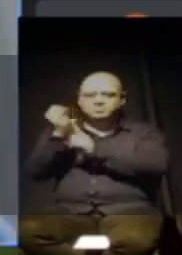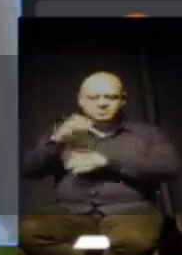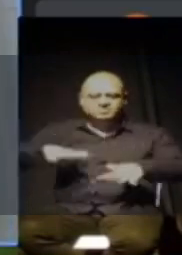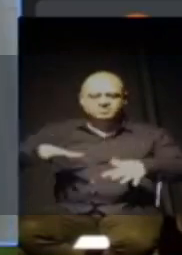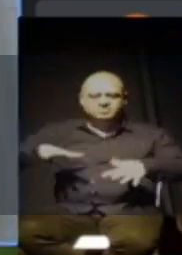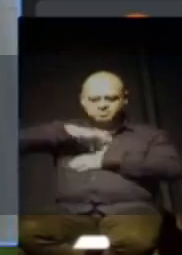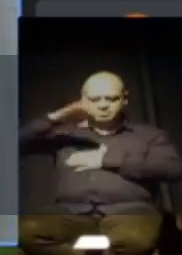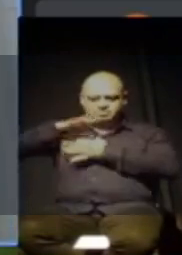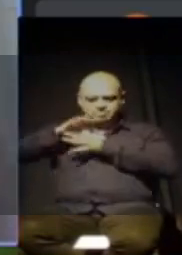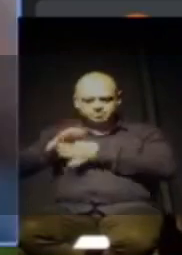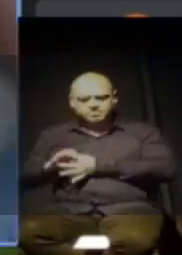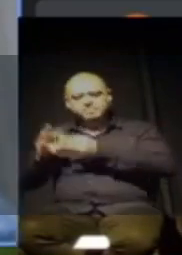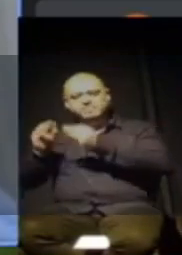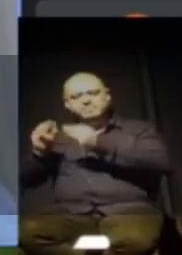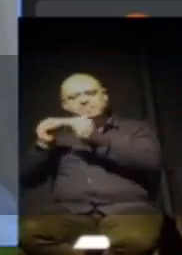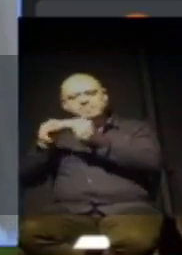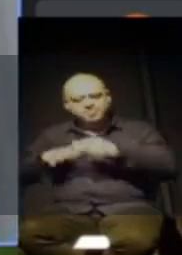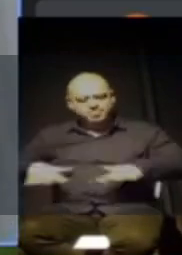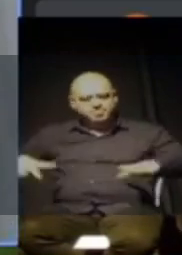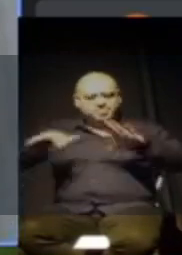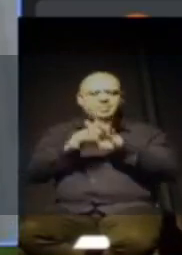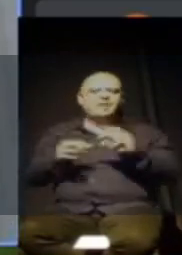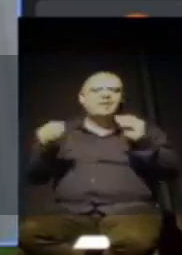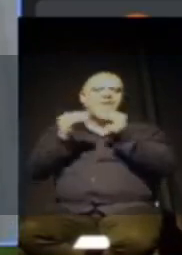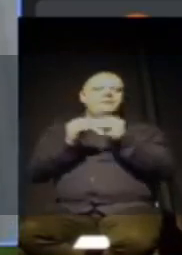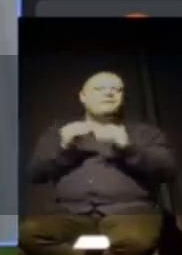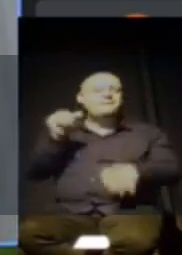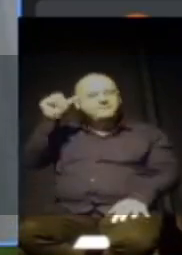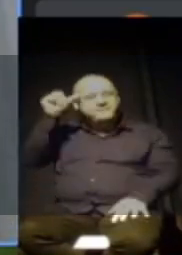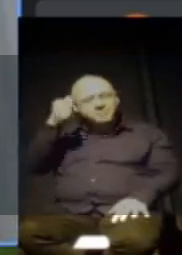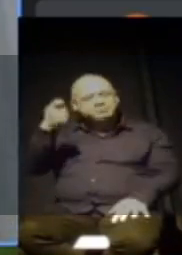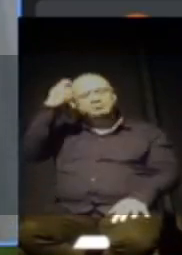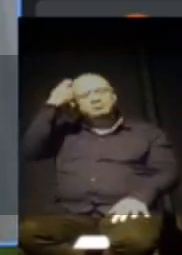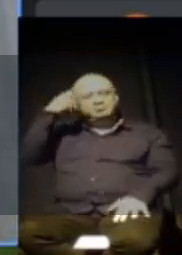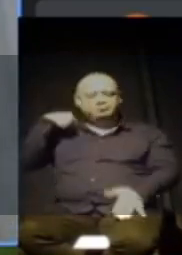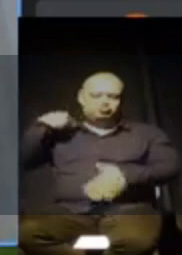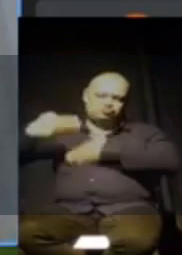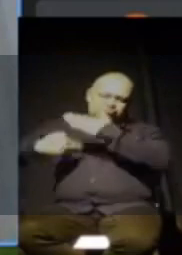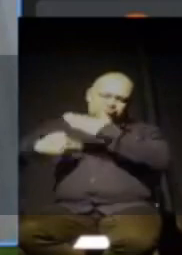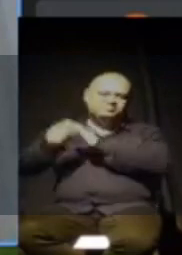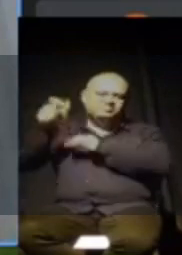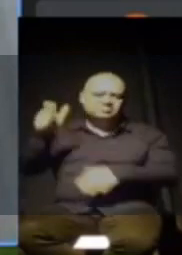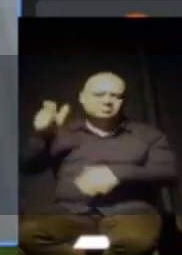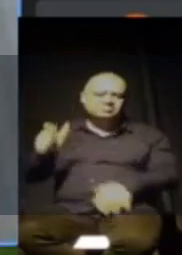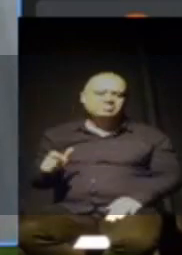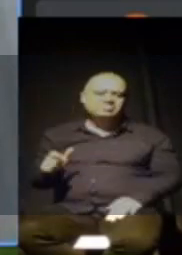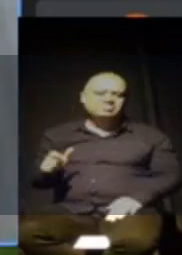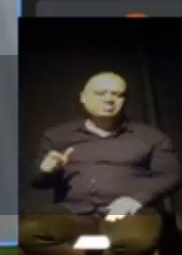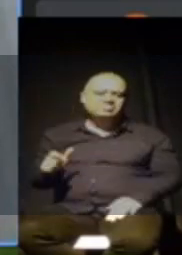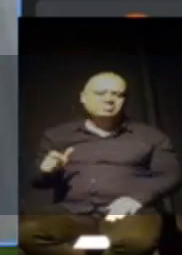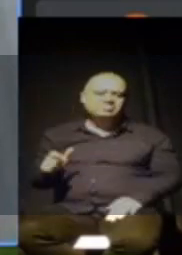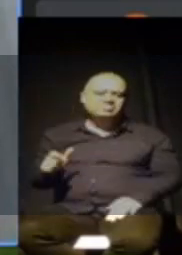espiritualidad, la democratización de la tierra, las tongas de la memoria, para tomar la voz de la maestra Virgelina Chará,